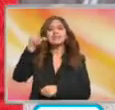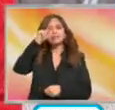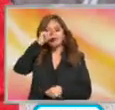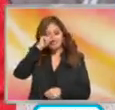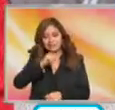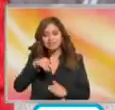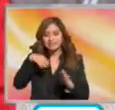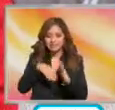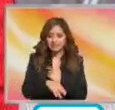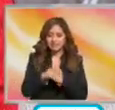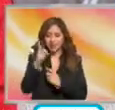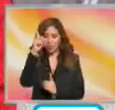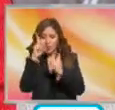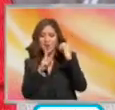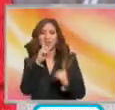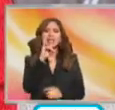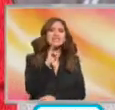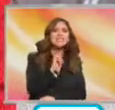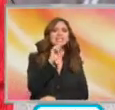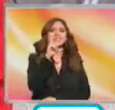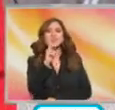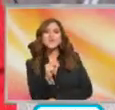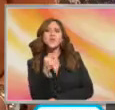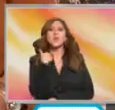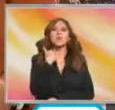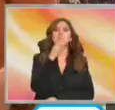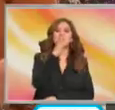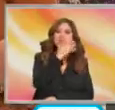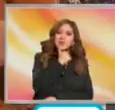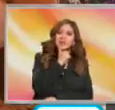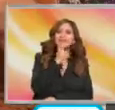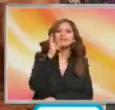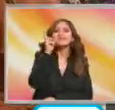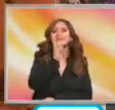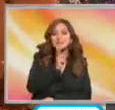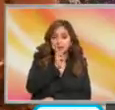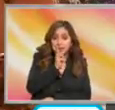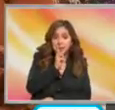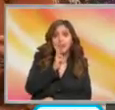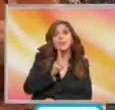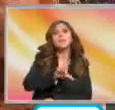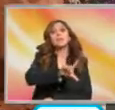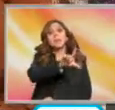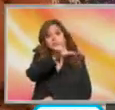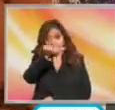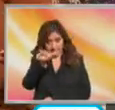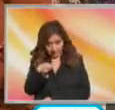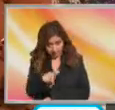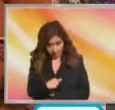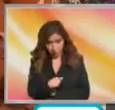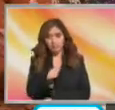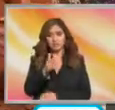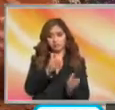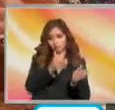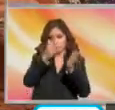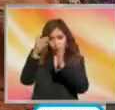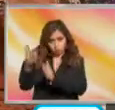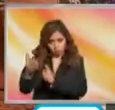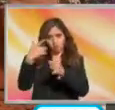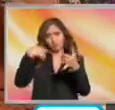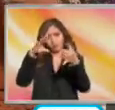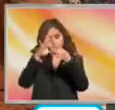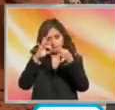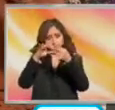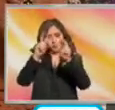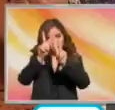estaba o no estaba en el negocio correcto. Exactamente. También se hizo de que, después platicaremos en programas siguientes, se